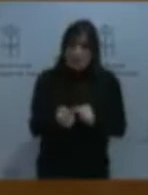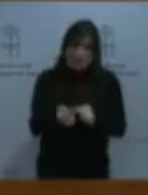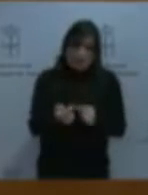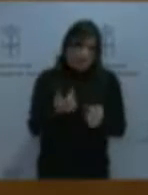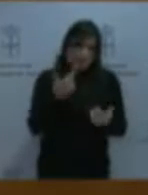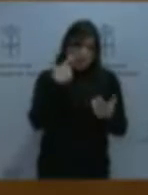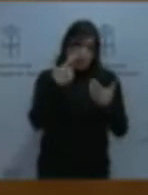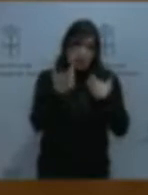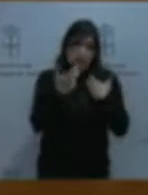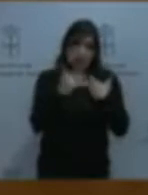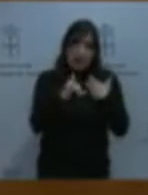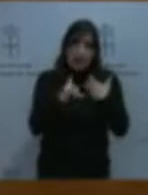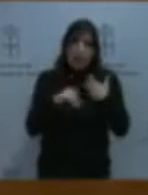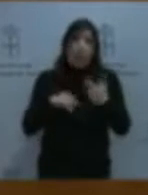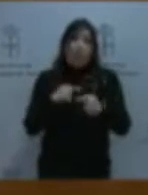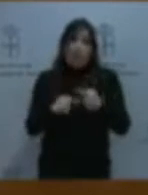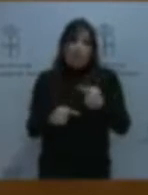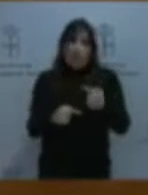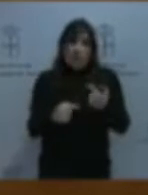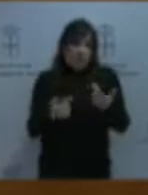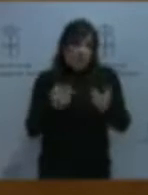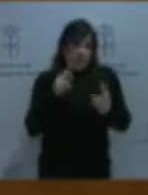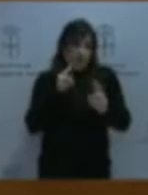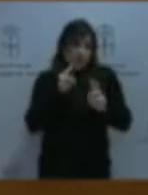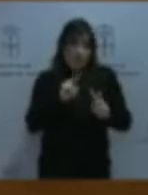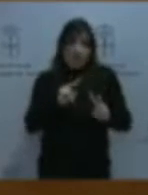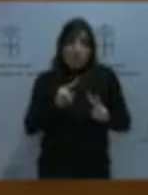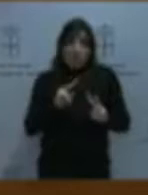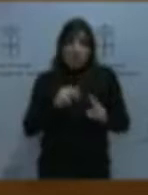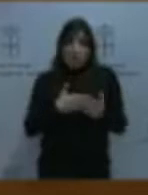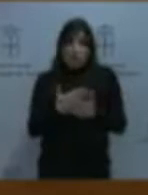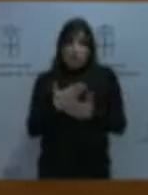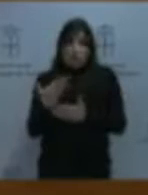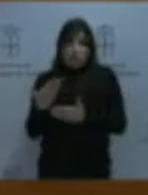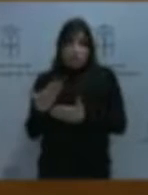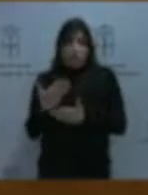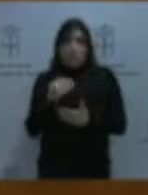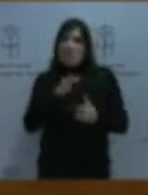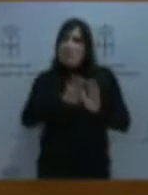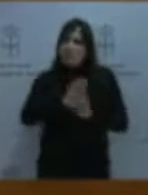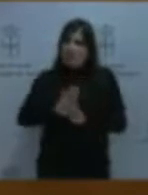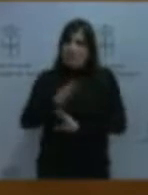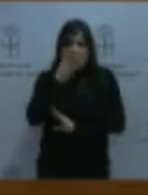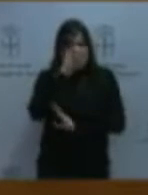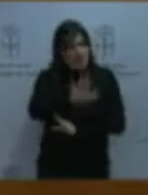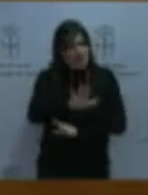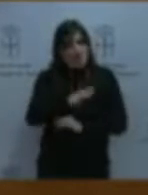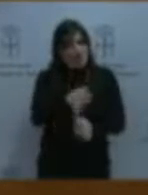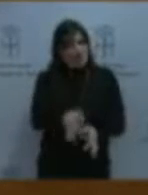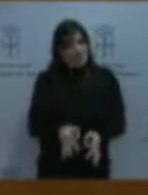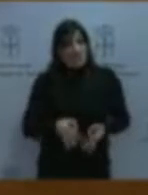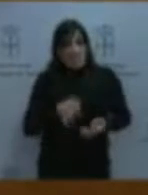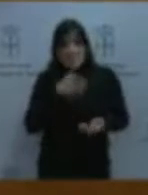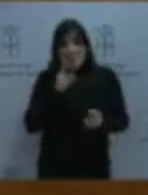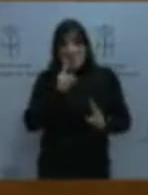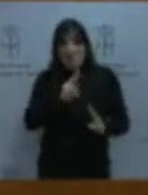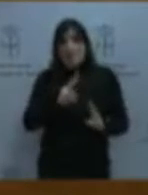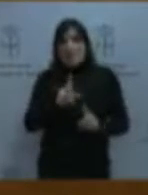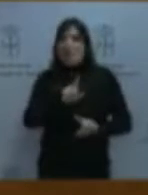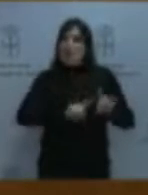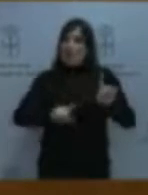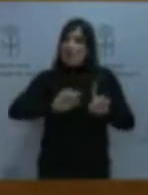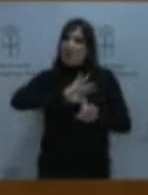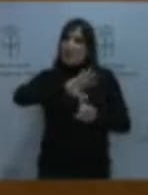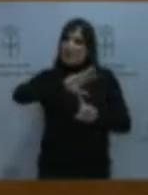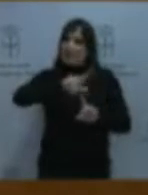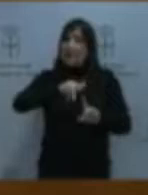y que los vecinos denuncien constantemente, que son problemas ambientales derivados de la contaminación generada por